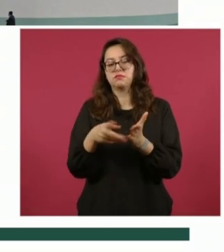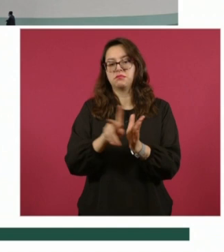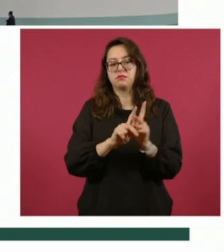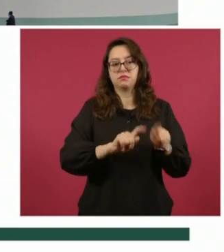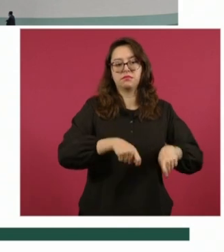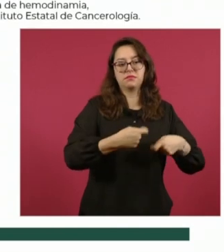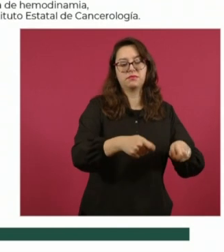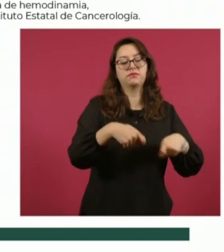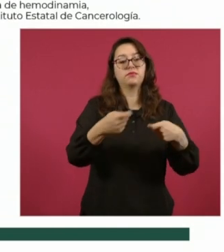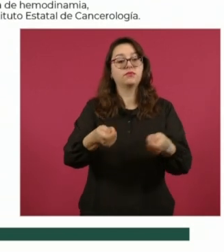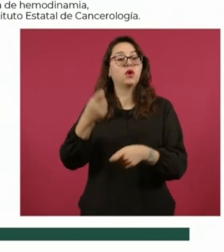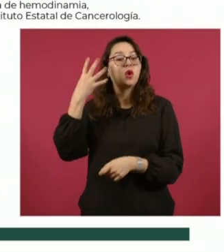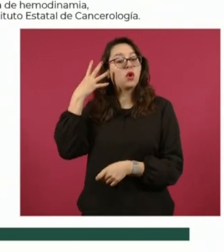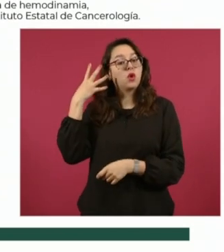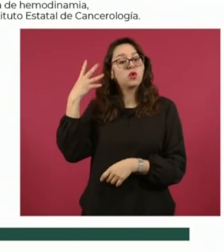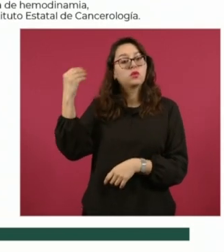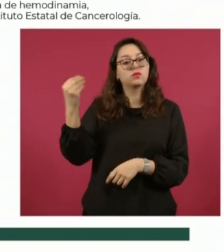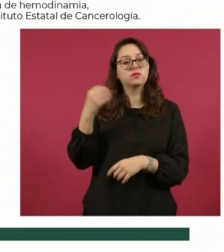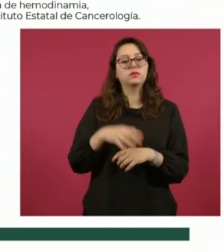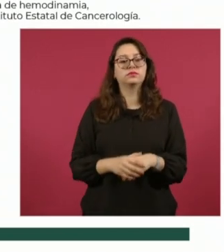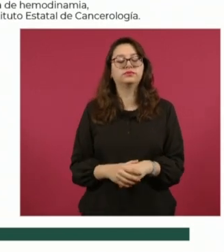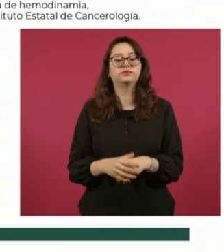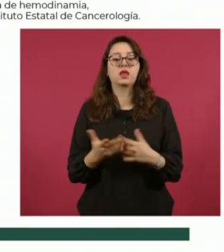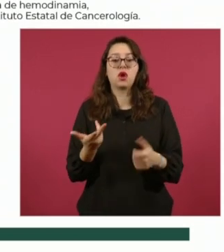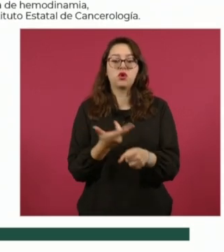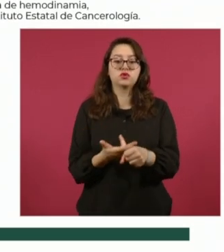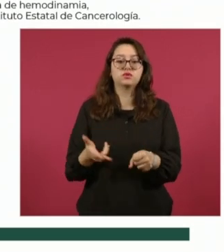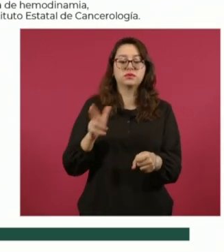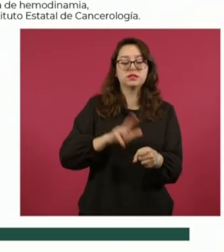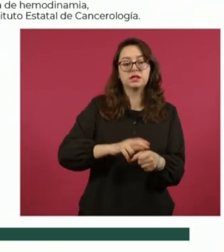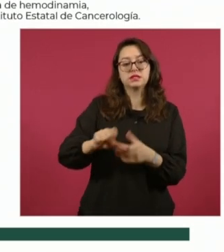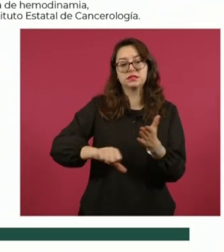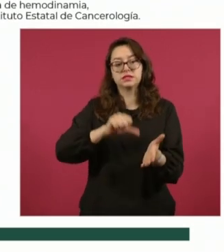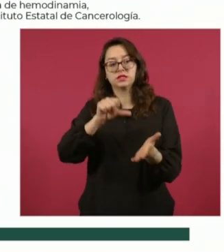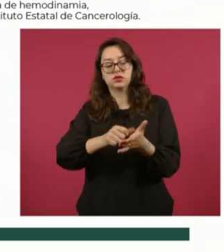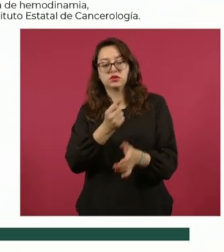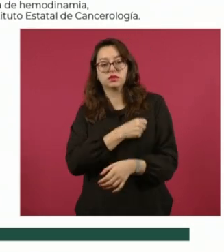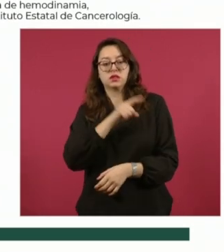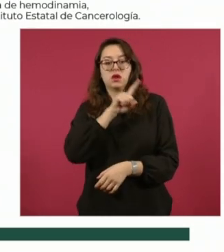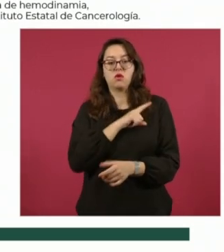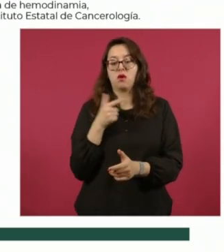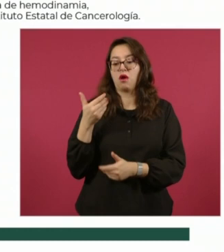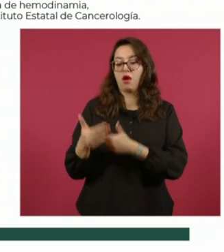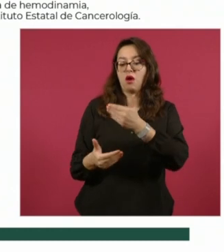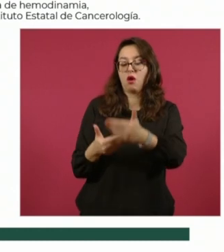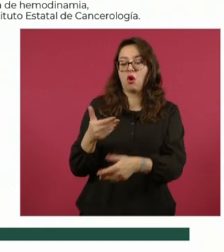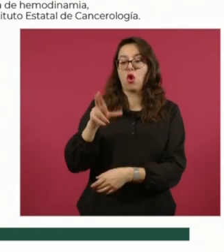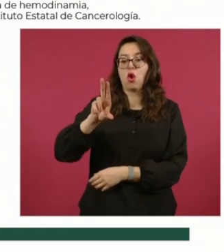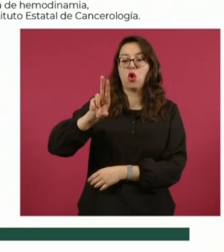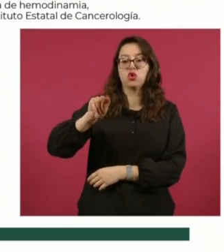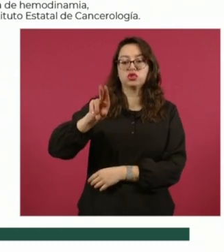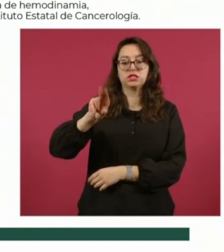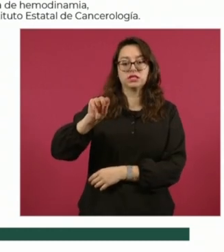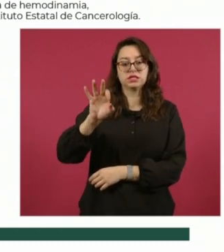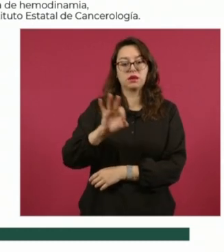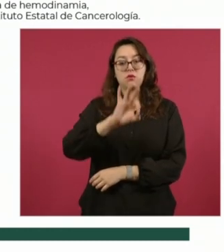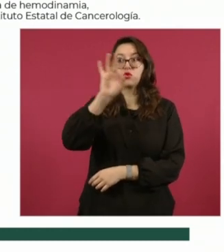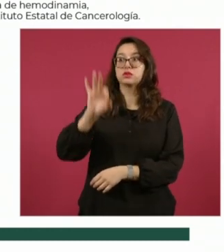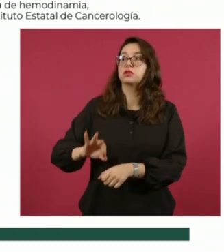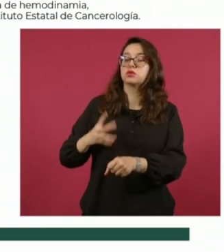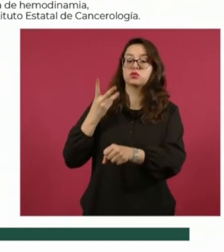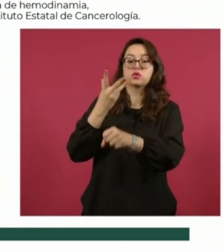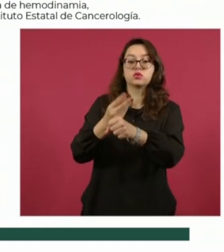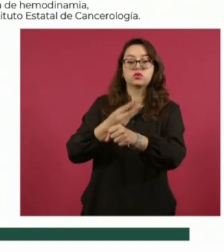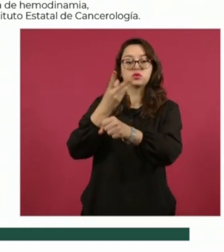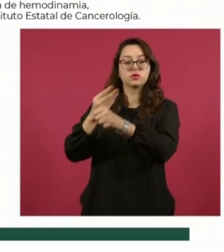6 hospitales y 114 centros de salud, hay un avance del 80% en esta etapa en este concepto de rehabilitación.